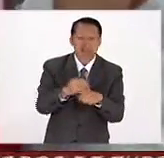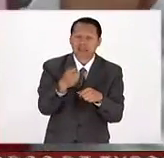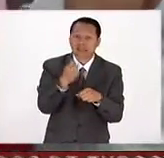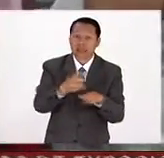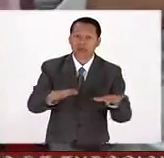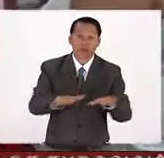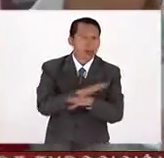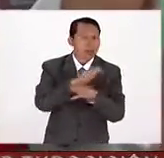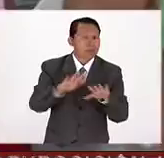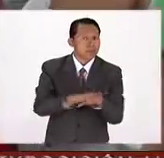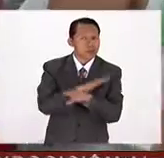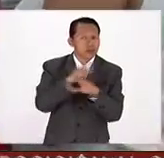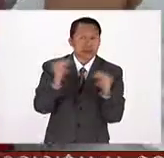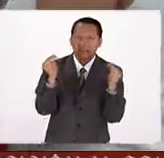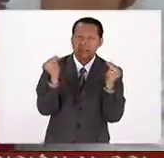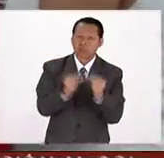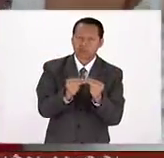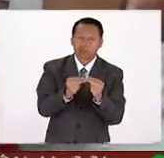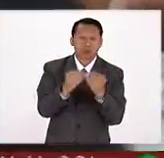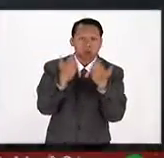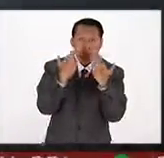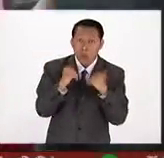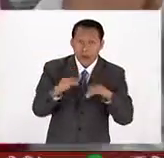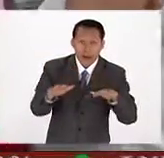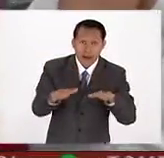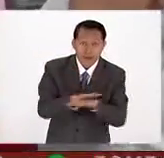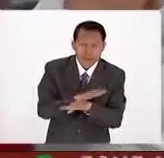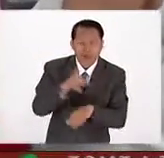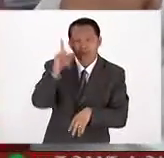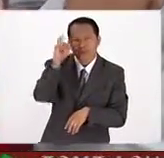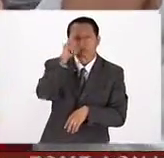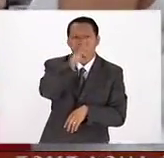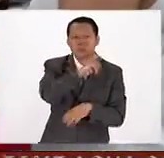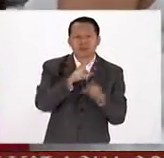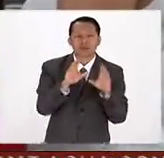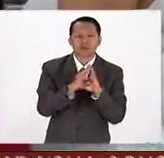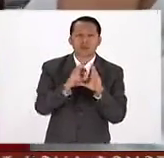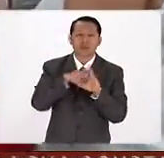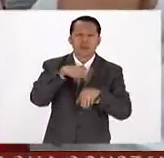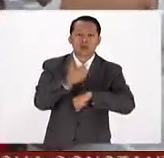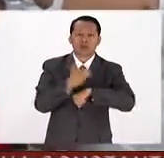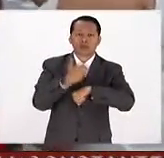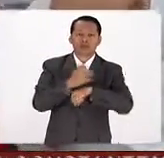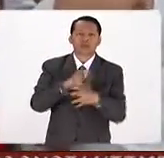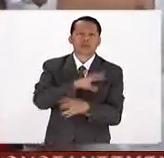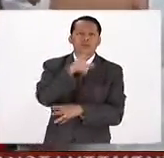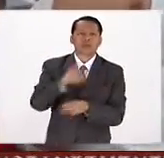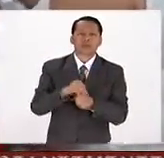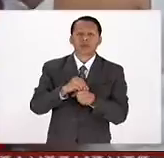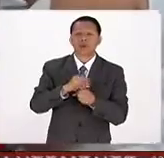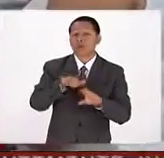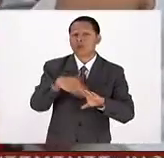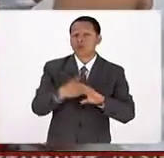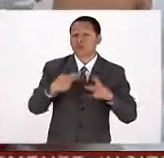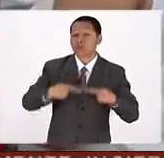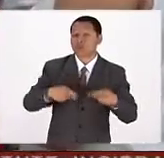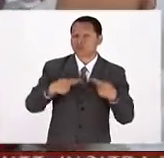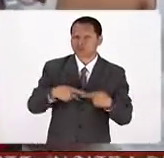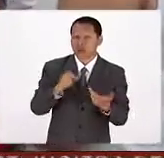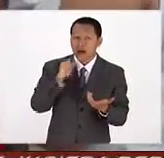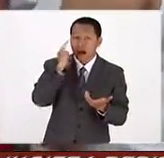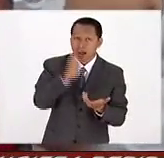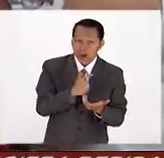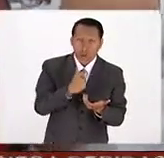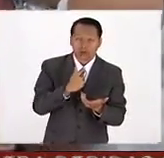difícilmente tendrá los Estados Unidos la posibilidad de llevar a cabo una acción contundente en contra de estos atentados. Si bien es cierto,